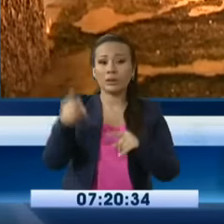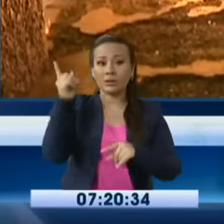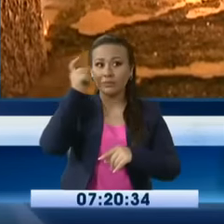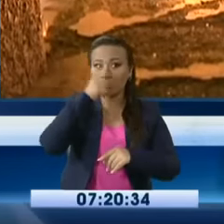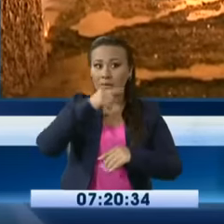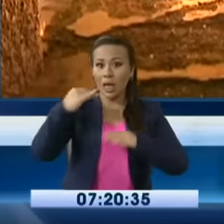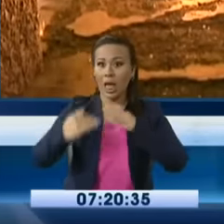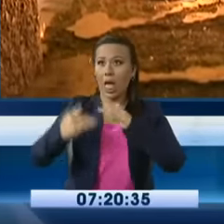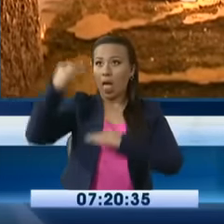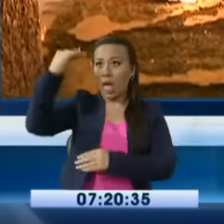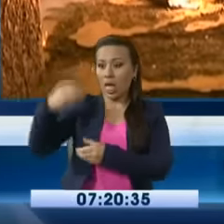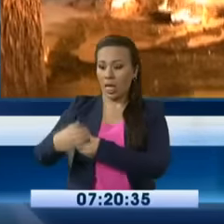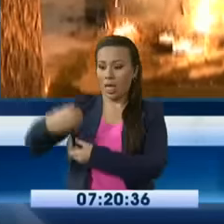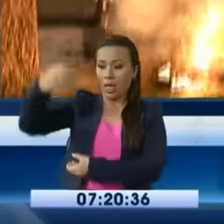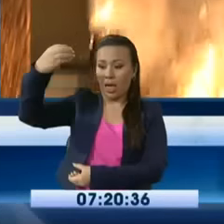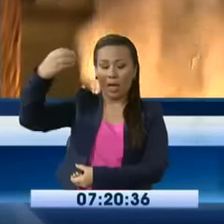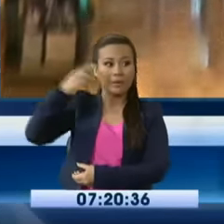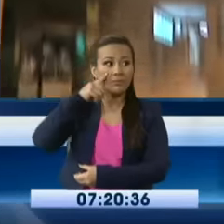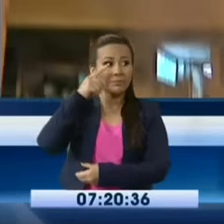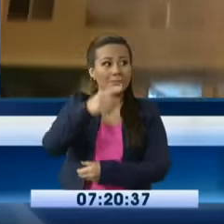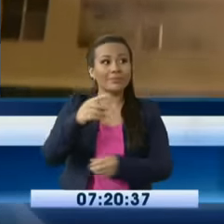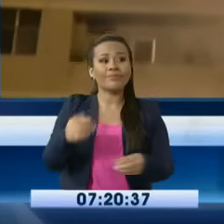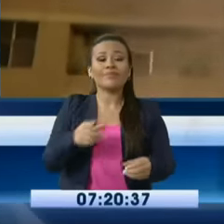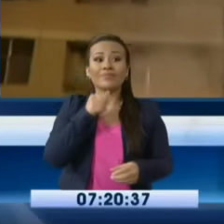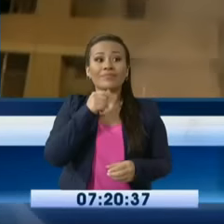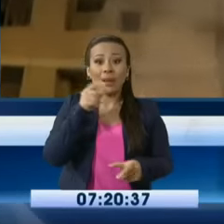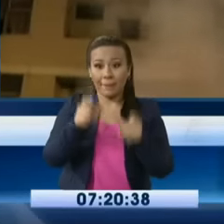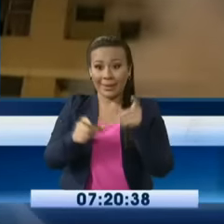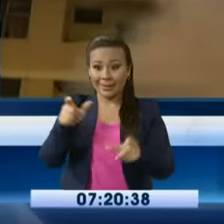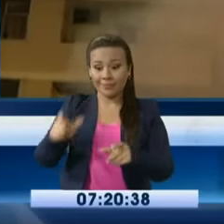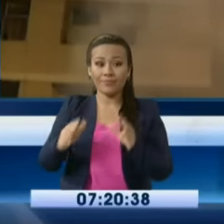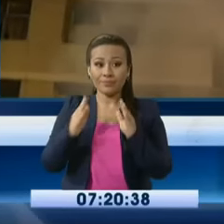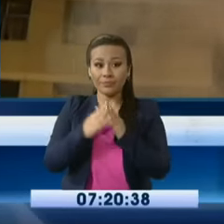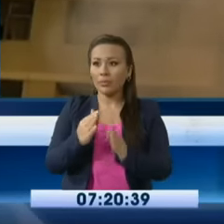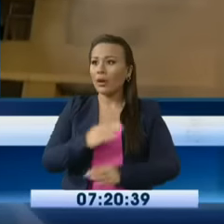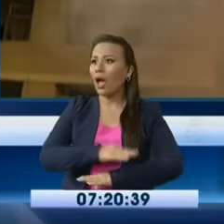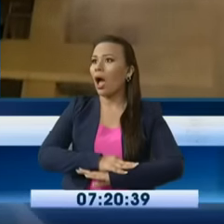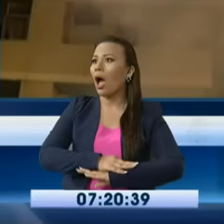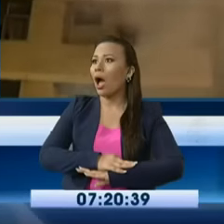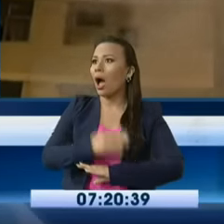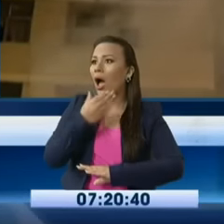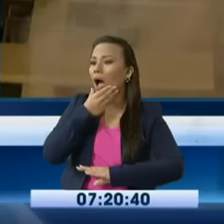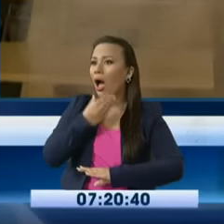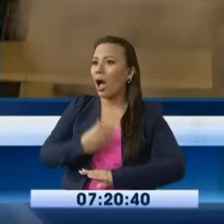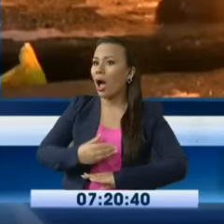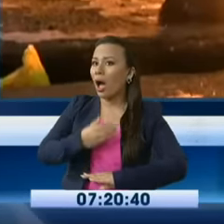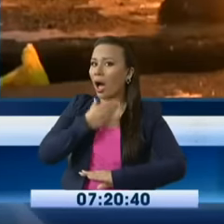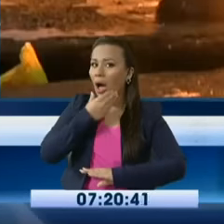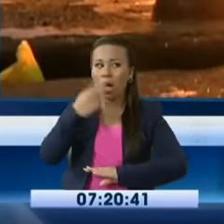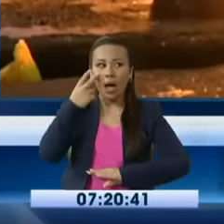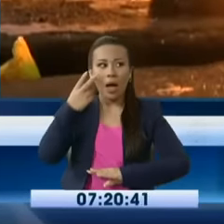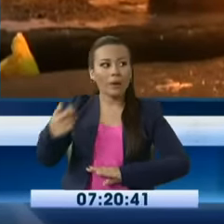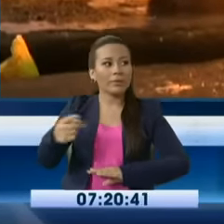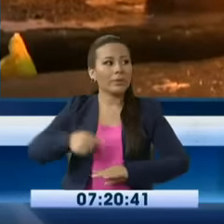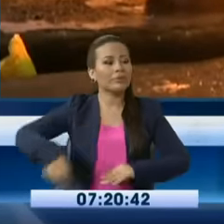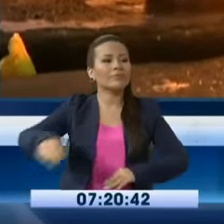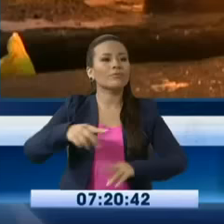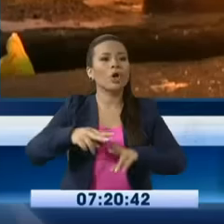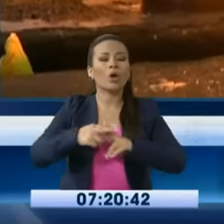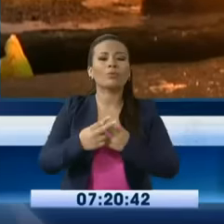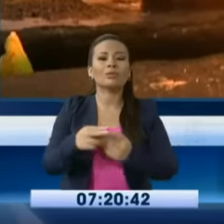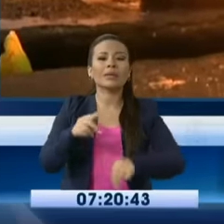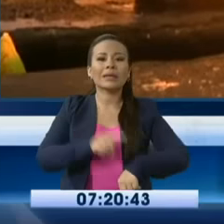alta del conato. Presten mucha atención que un morador del sector que presenció el hecho aseguró que la situación se originó tras